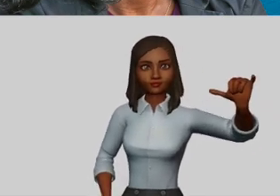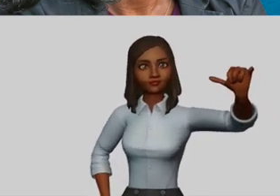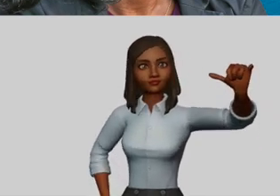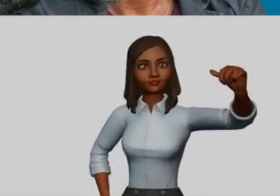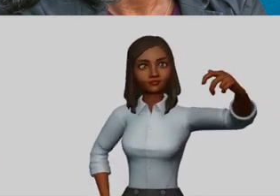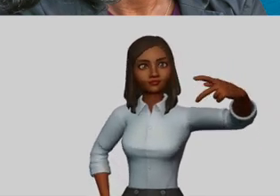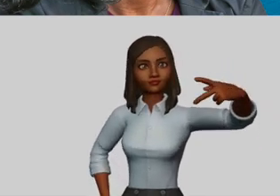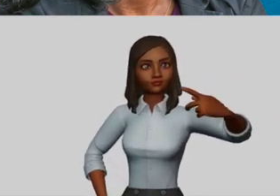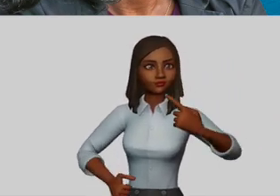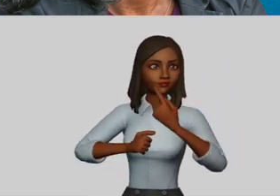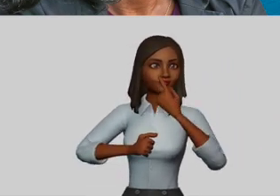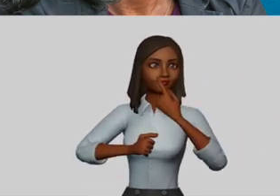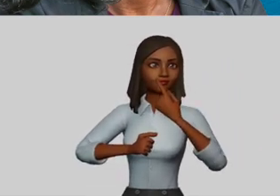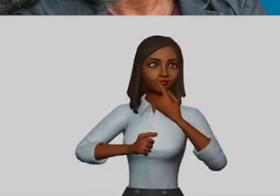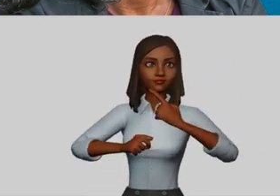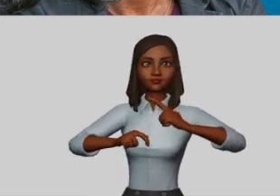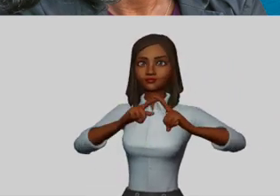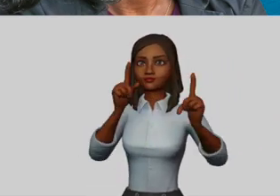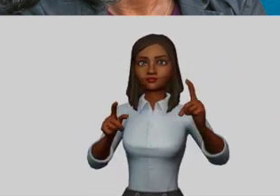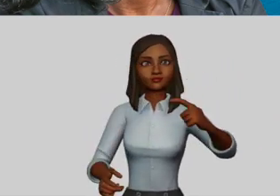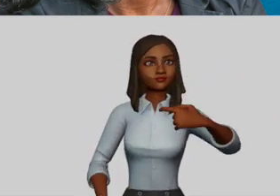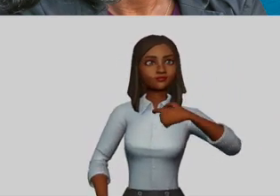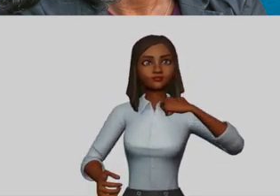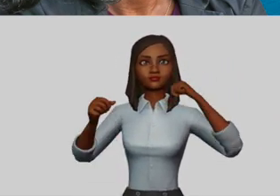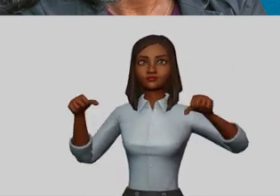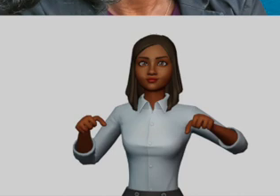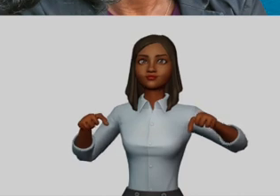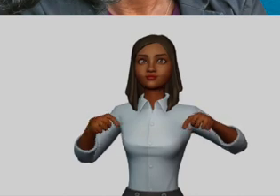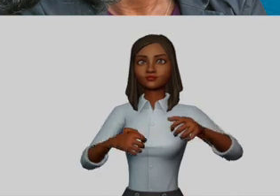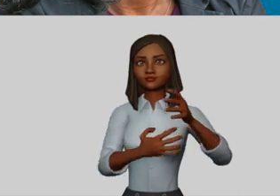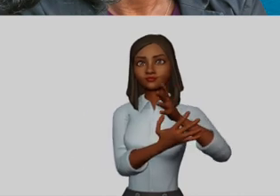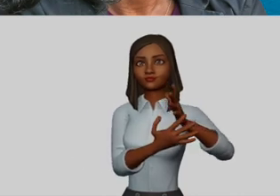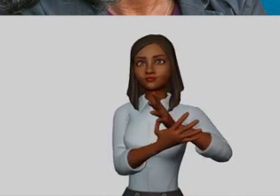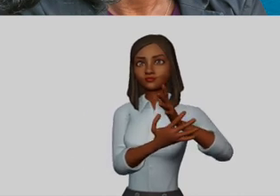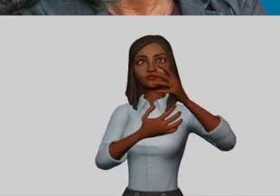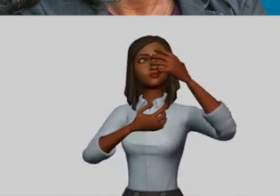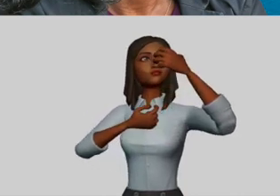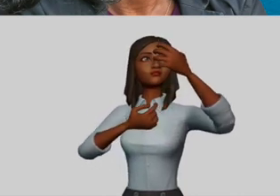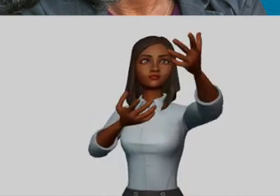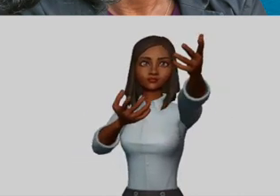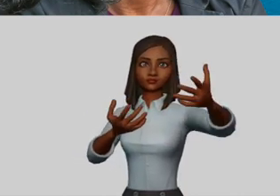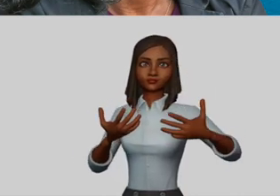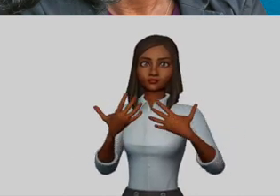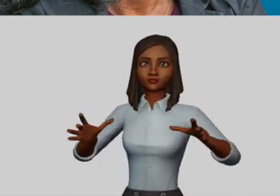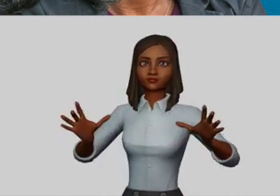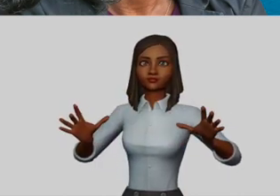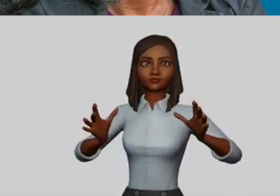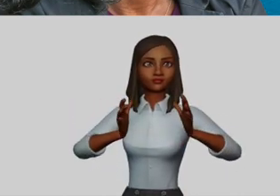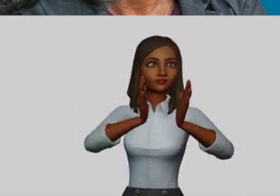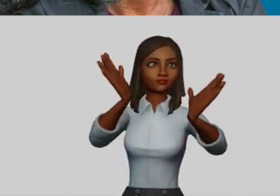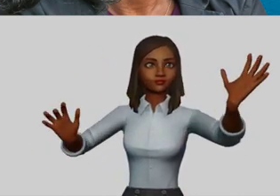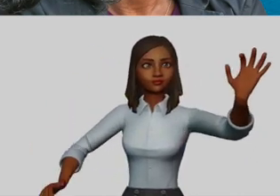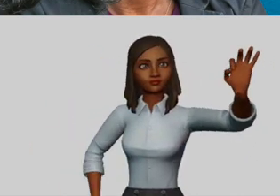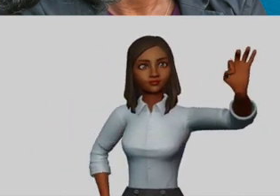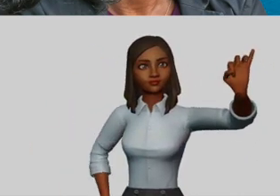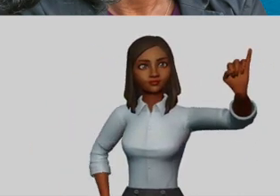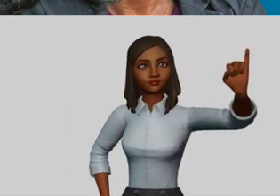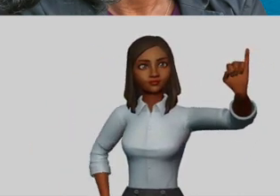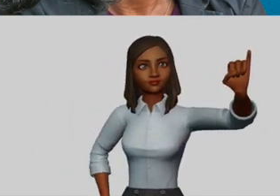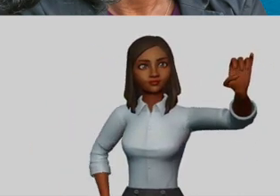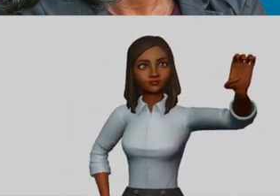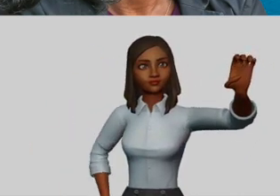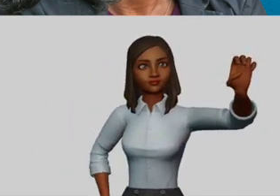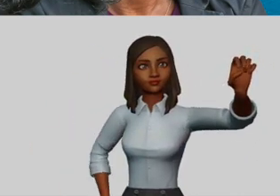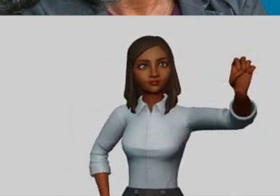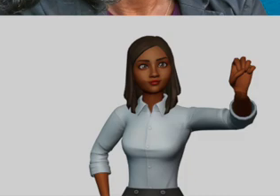comer y estábamos hablando de tangent and cotangent. Yo le dije, mijo, yo lo que quiero es terminar mi comida, yo no quiero